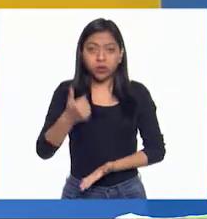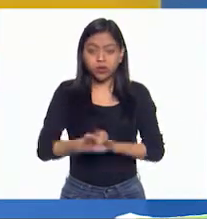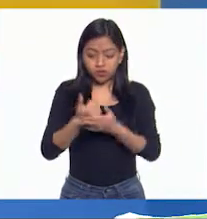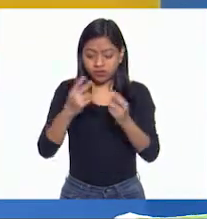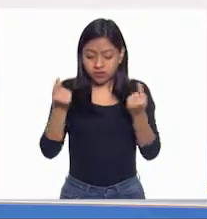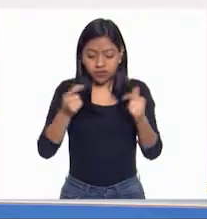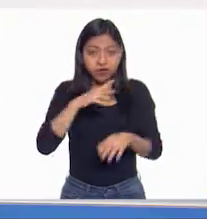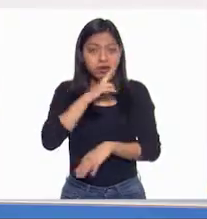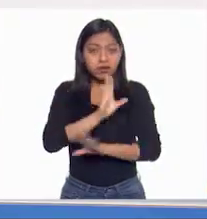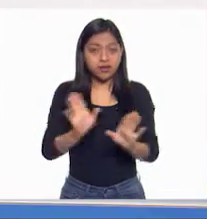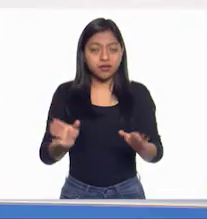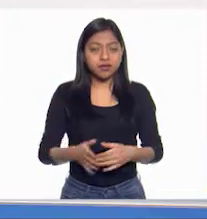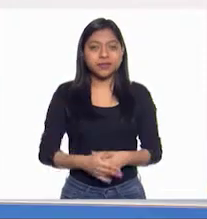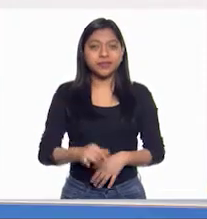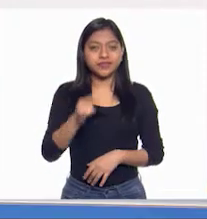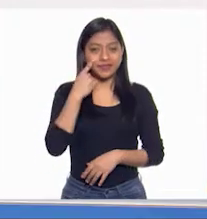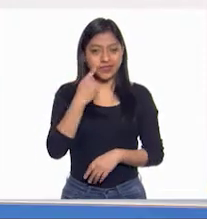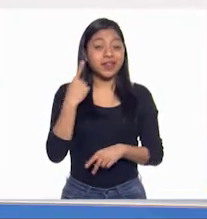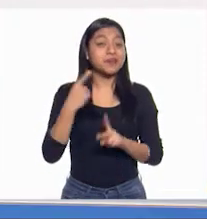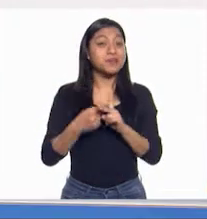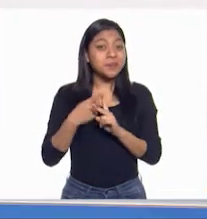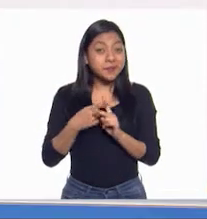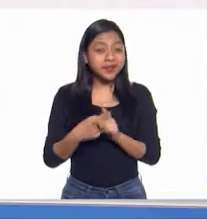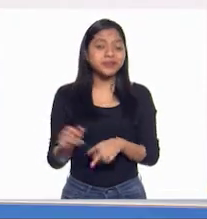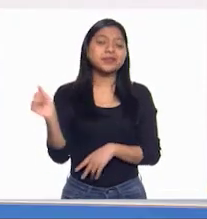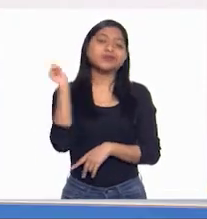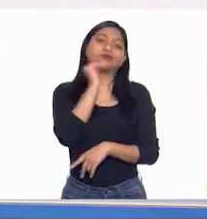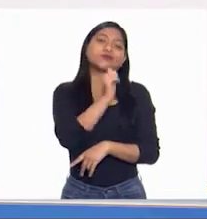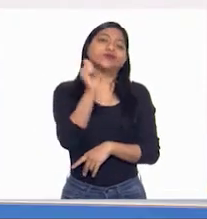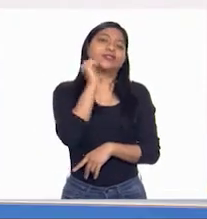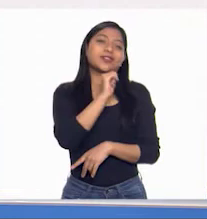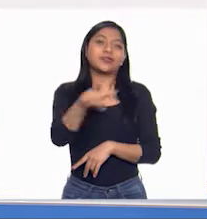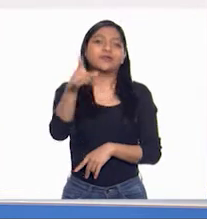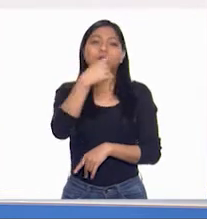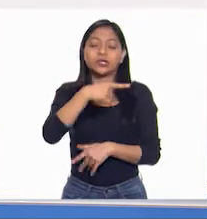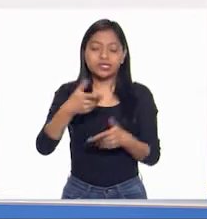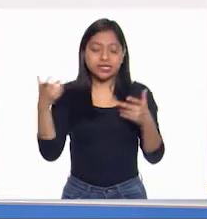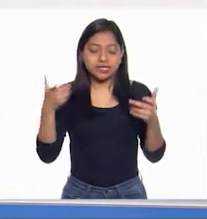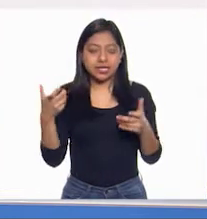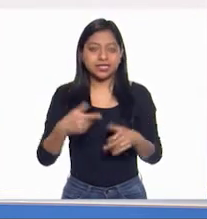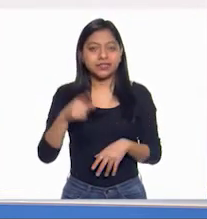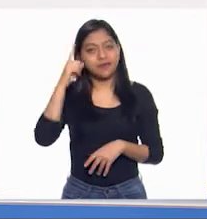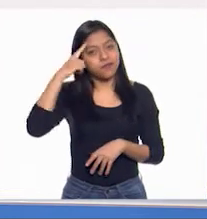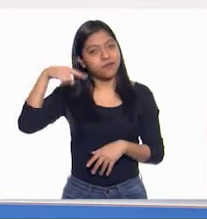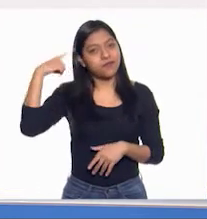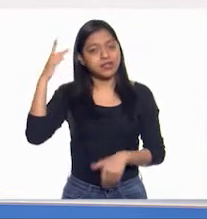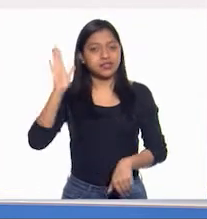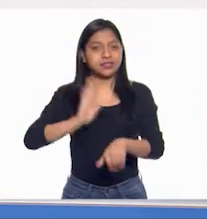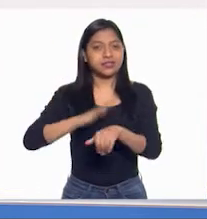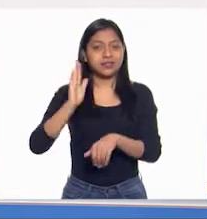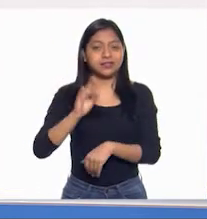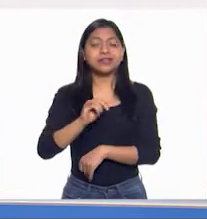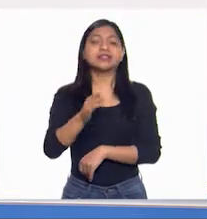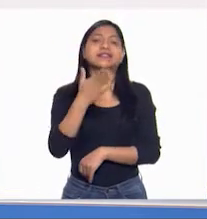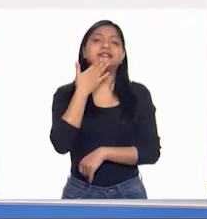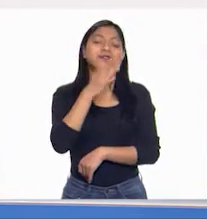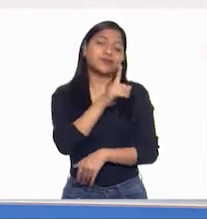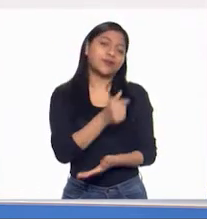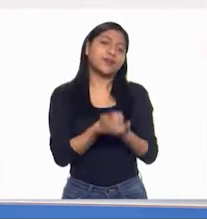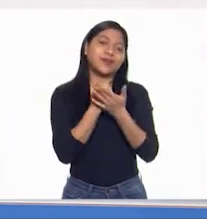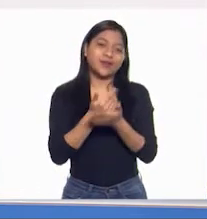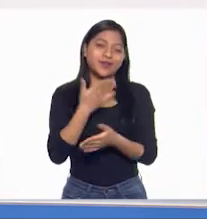maestro. Pues las matemáticas siempre te van a facilitar el trabajo. Sí, qué bueno que estás aquí